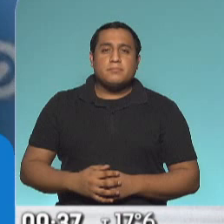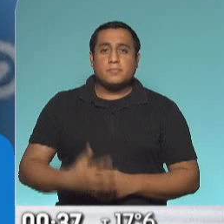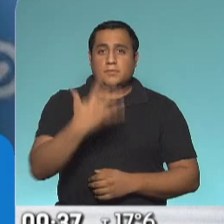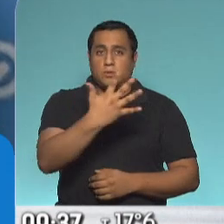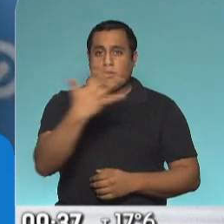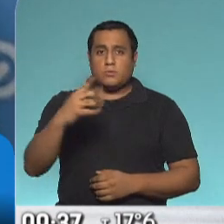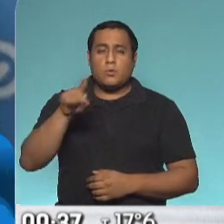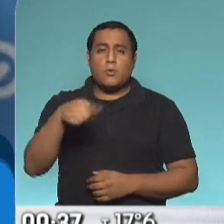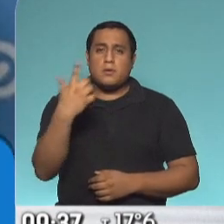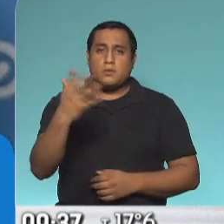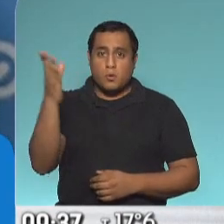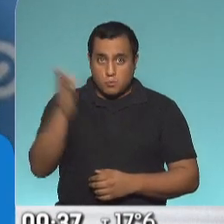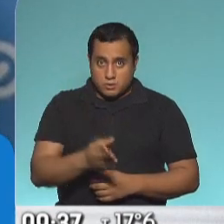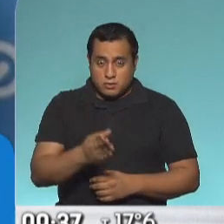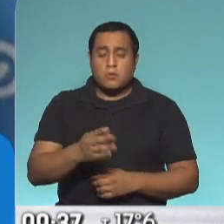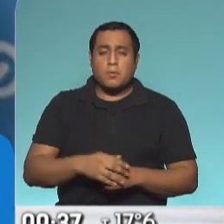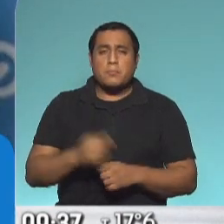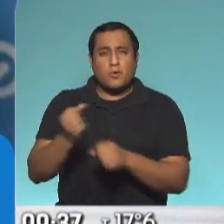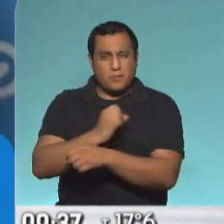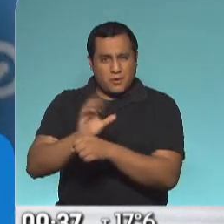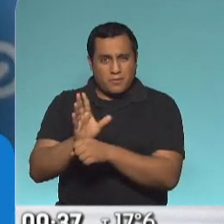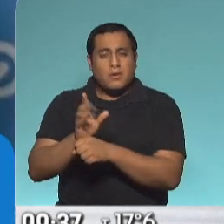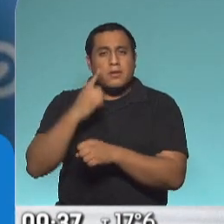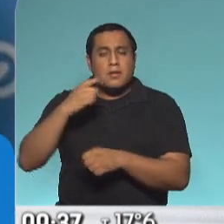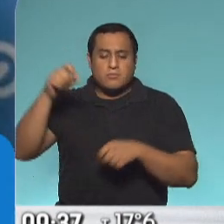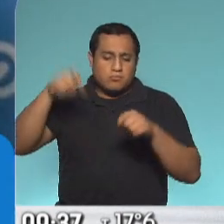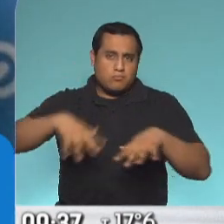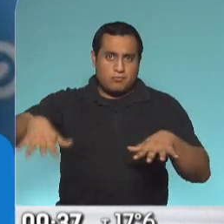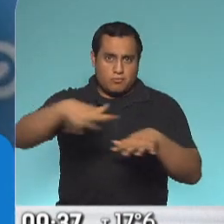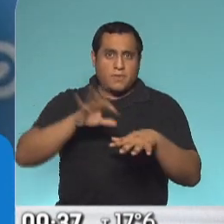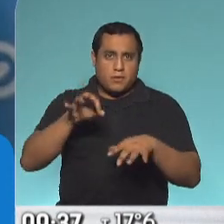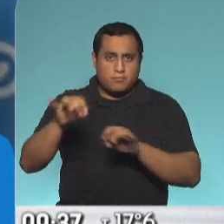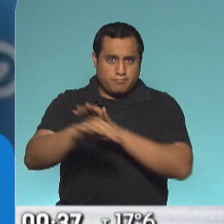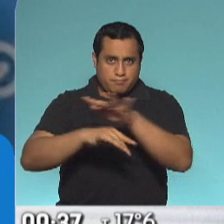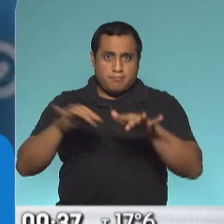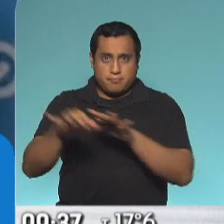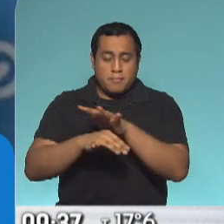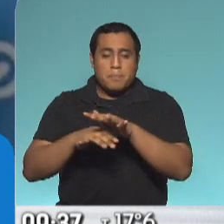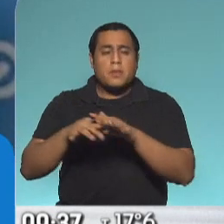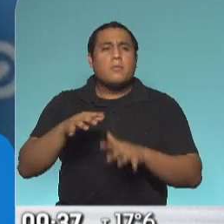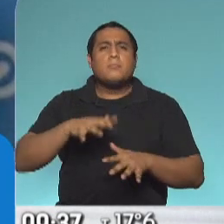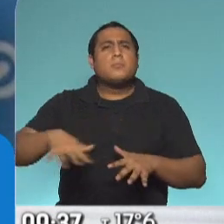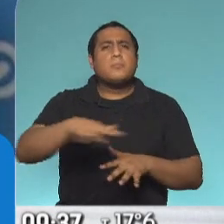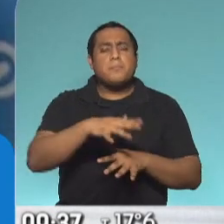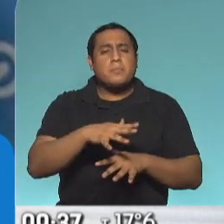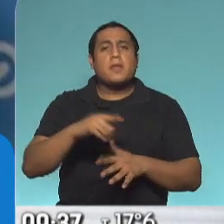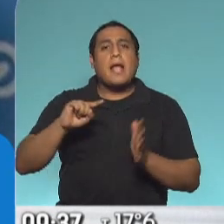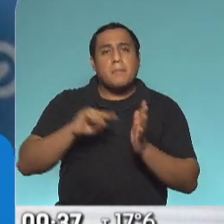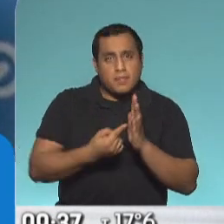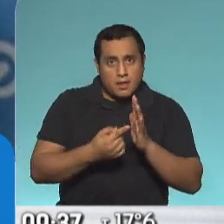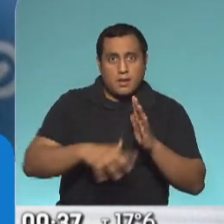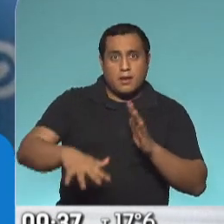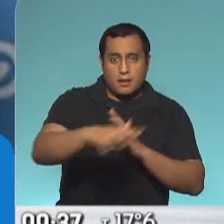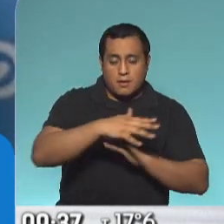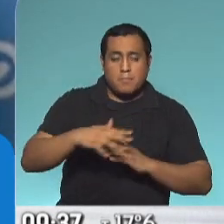55 5% de los casos tiene origen comunitario tenemos transmisión comunitaria en la ciudad autónoma de buenos aires